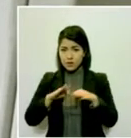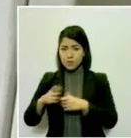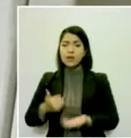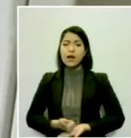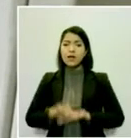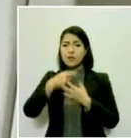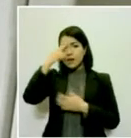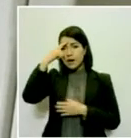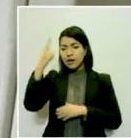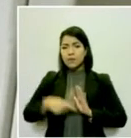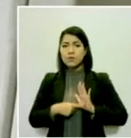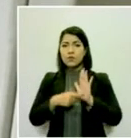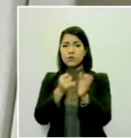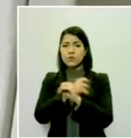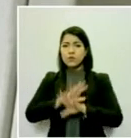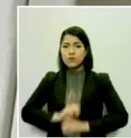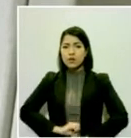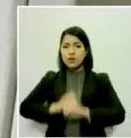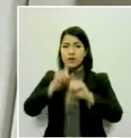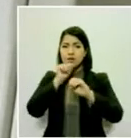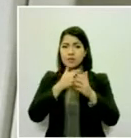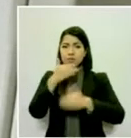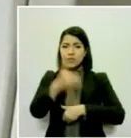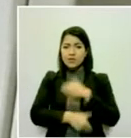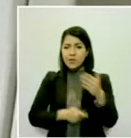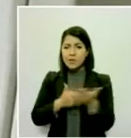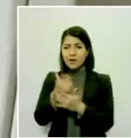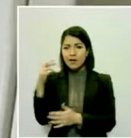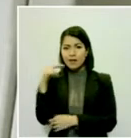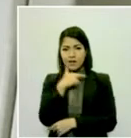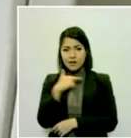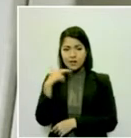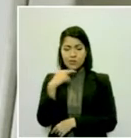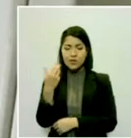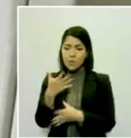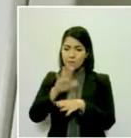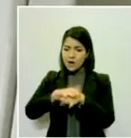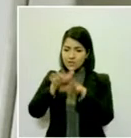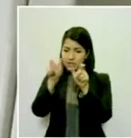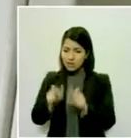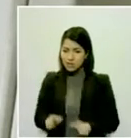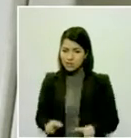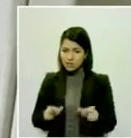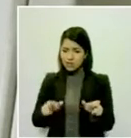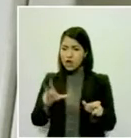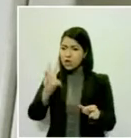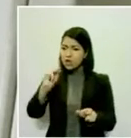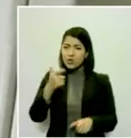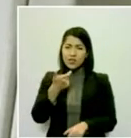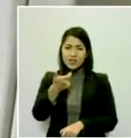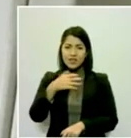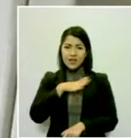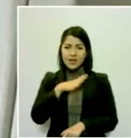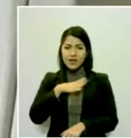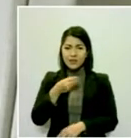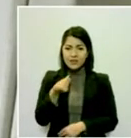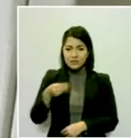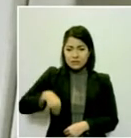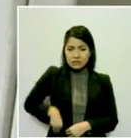mayor transparencia, proceso de pago más rápido, método más seguro, al no tener que portar el dinero en efectivo.